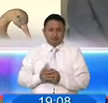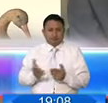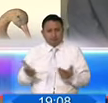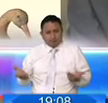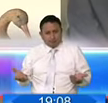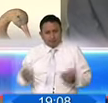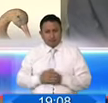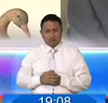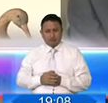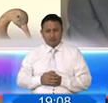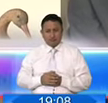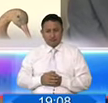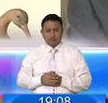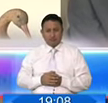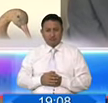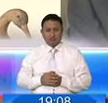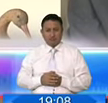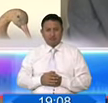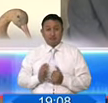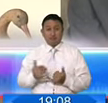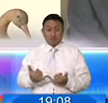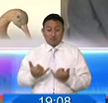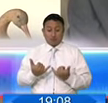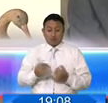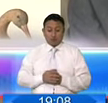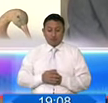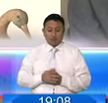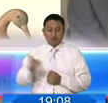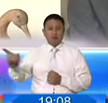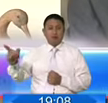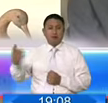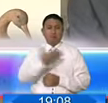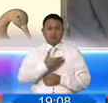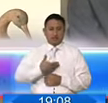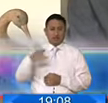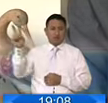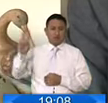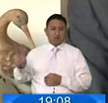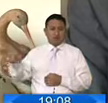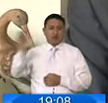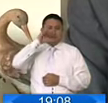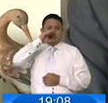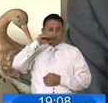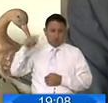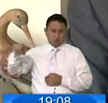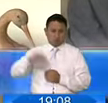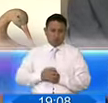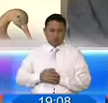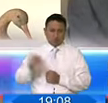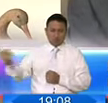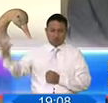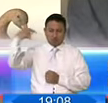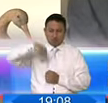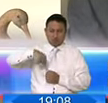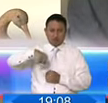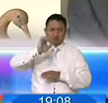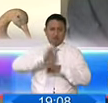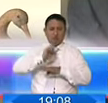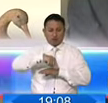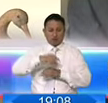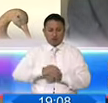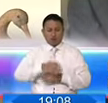que en tales circunstancias el señor maduro se haya permitido juzgar la